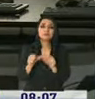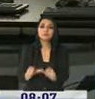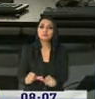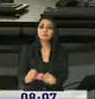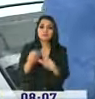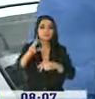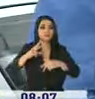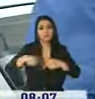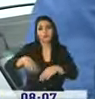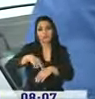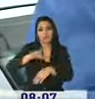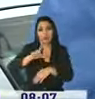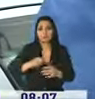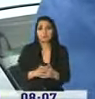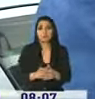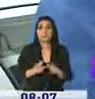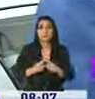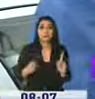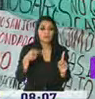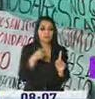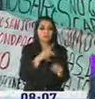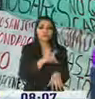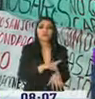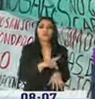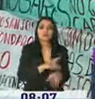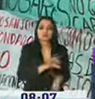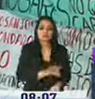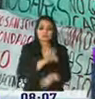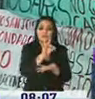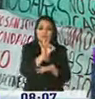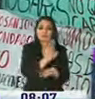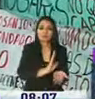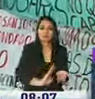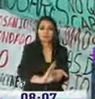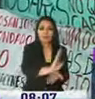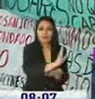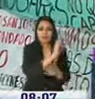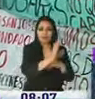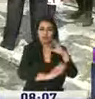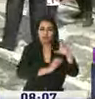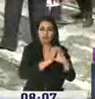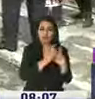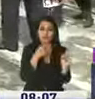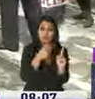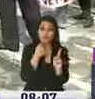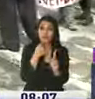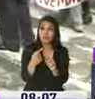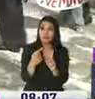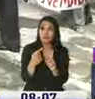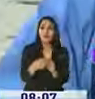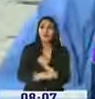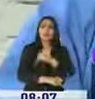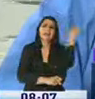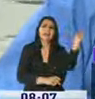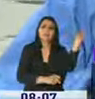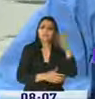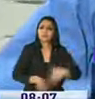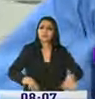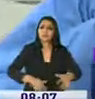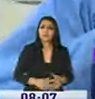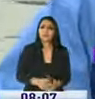normal. Aunque a decir del doctor Patricio Medina, representante de los moradores de San José del Condado, esta es una victoria. Nosotros